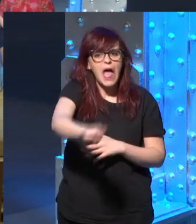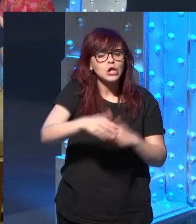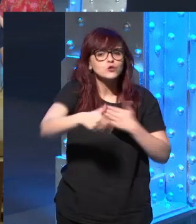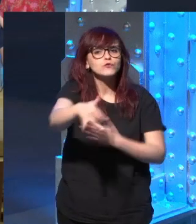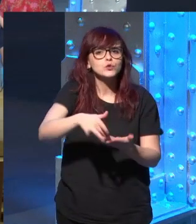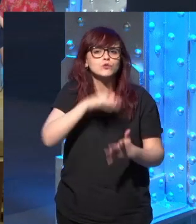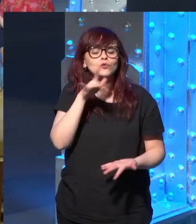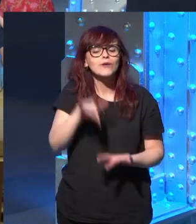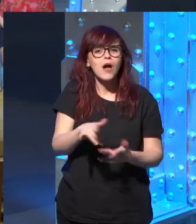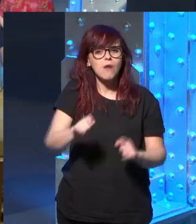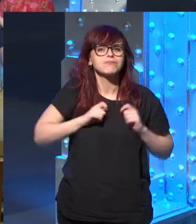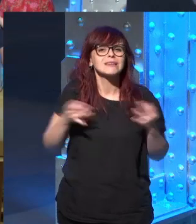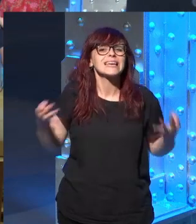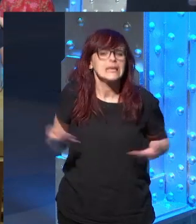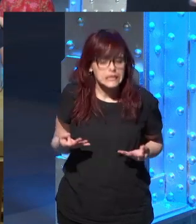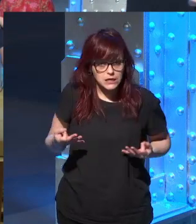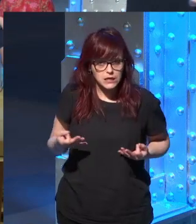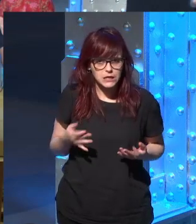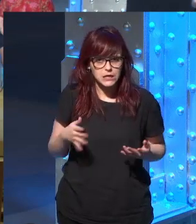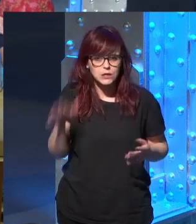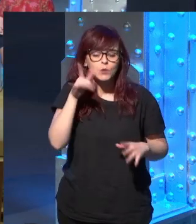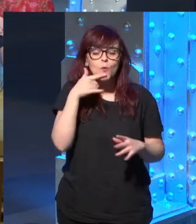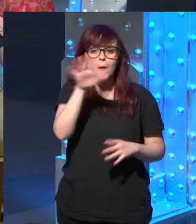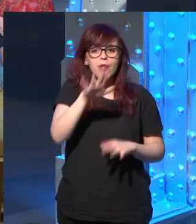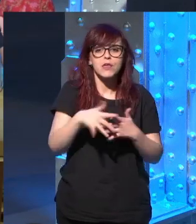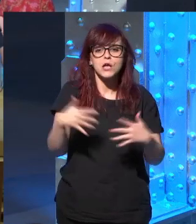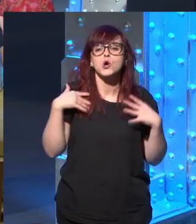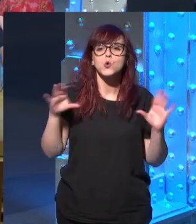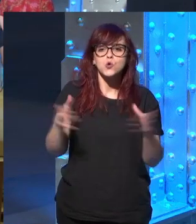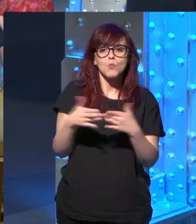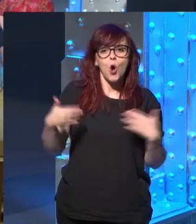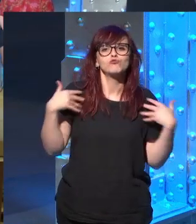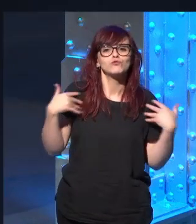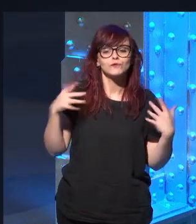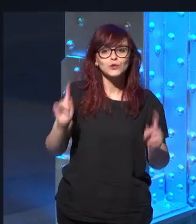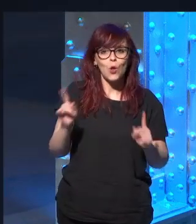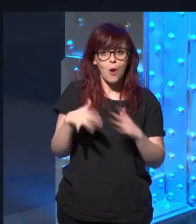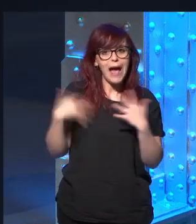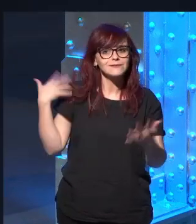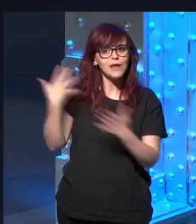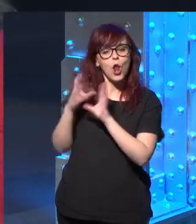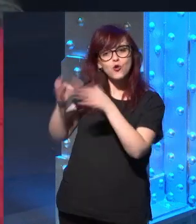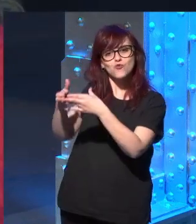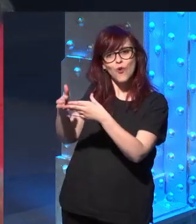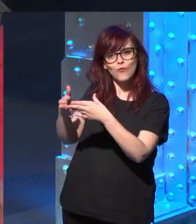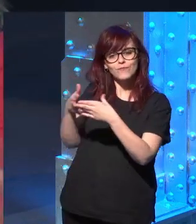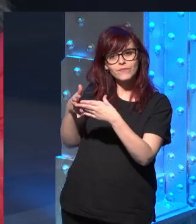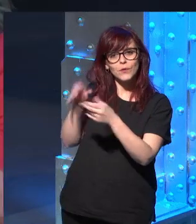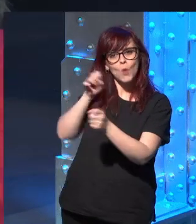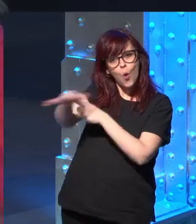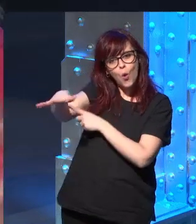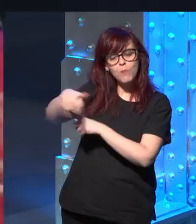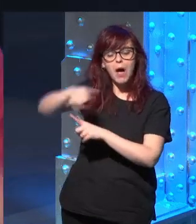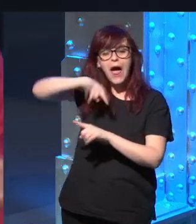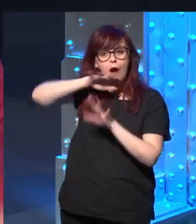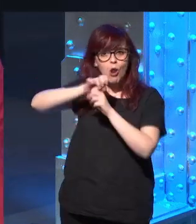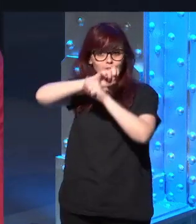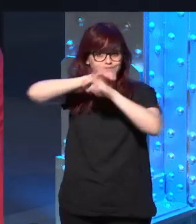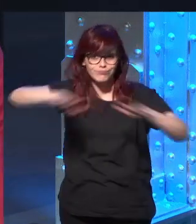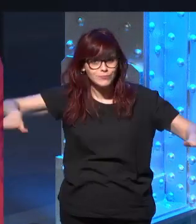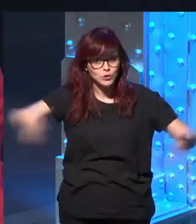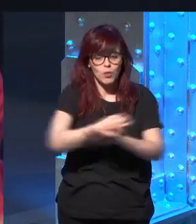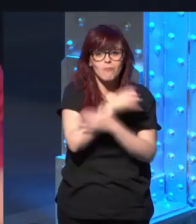creo que ahora mismo está bastante extendido. O sea, no es solo que lo esté padeciendo un grupo, que es lo que ha pasado hasta ahora. La diferencia es que ahora más o menos está bastante